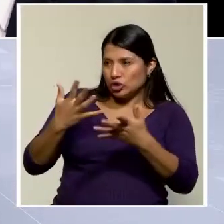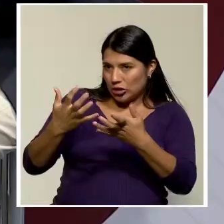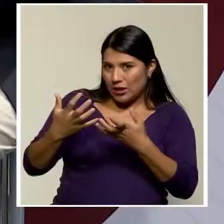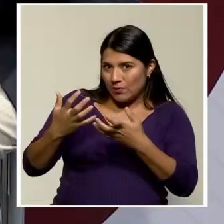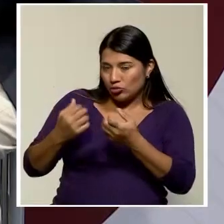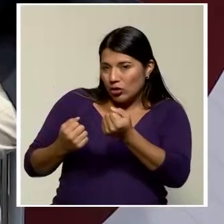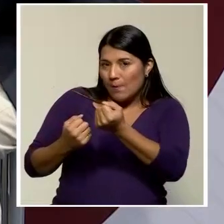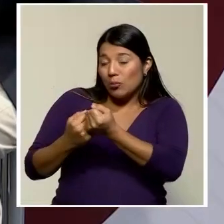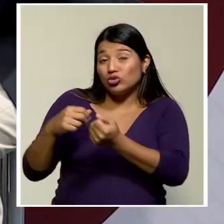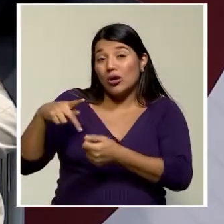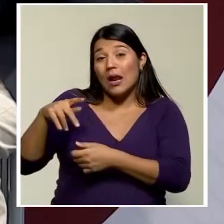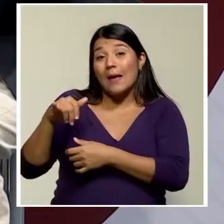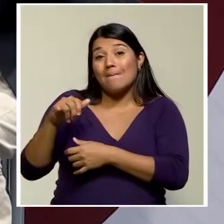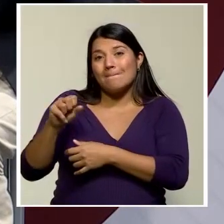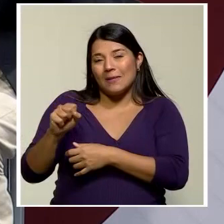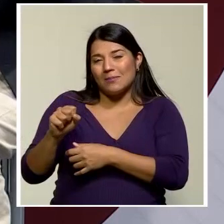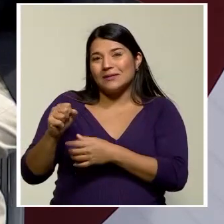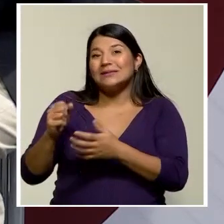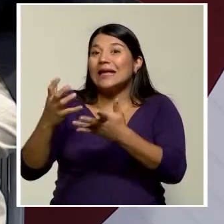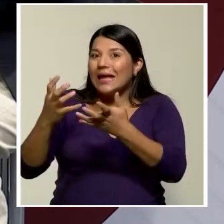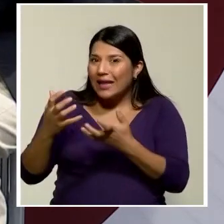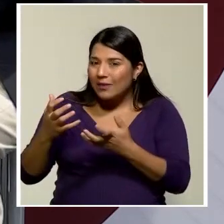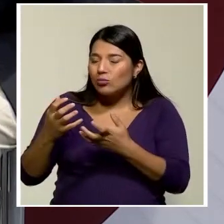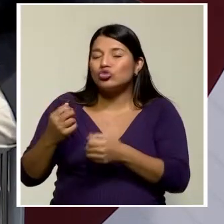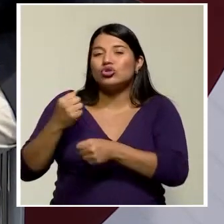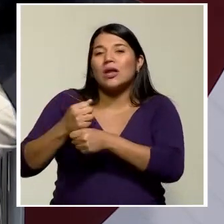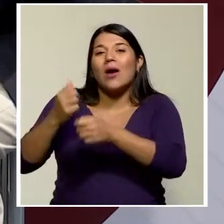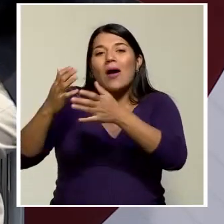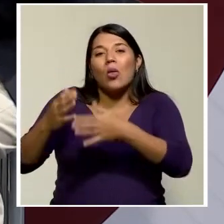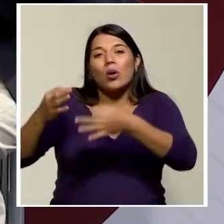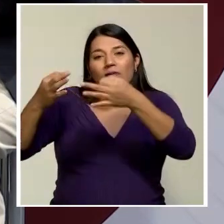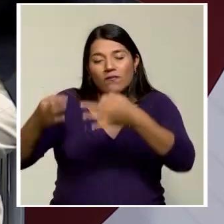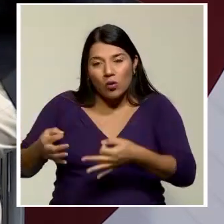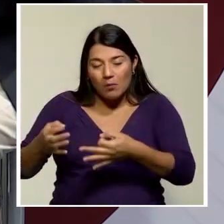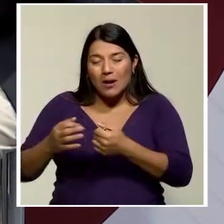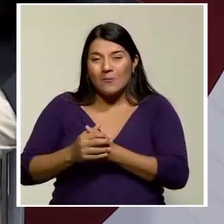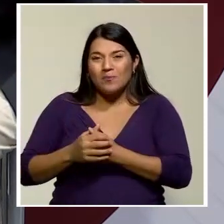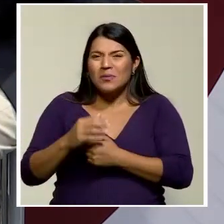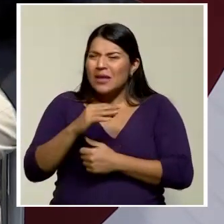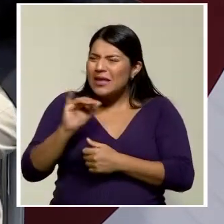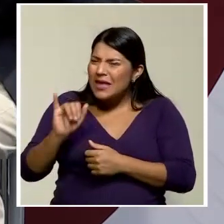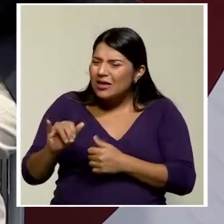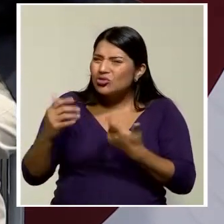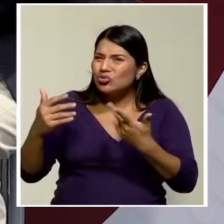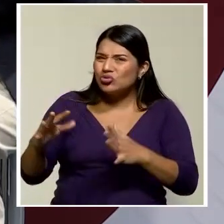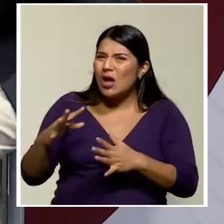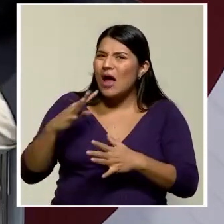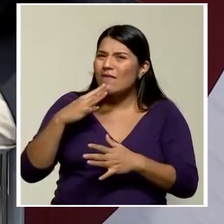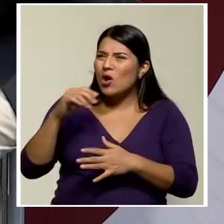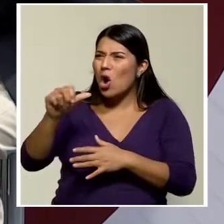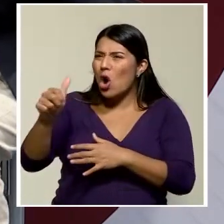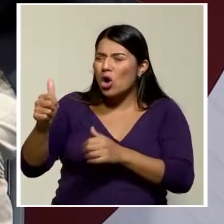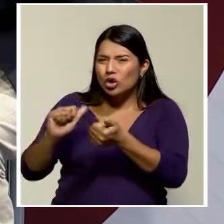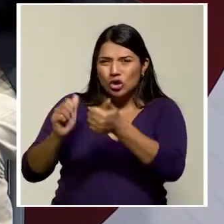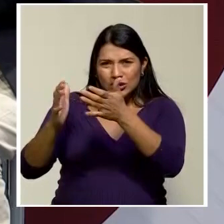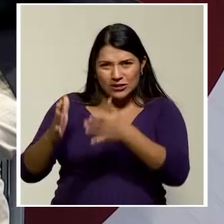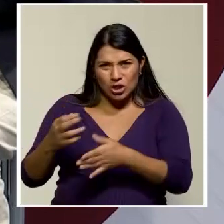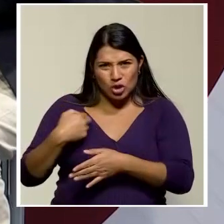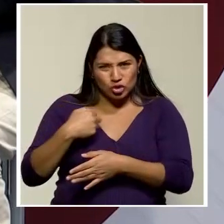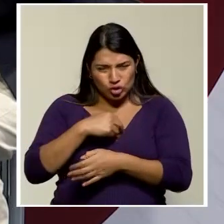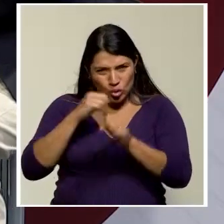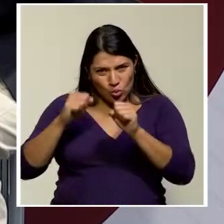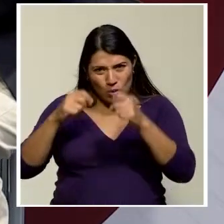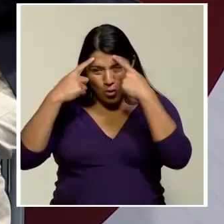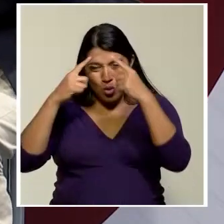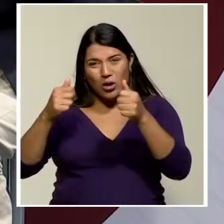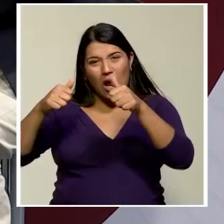social. Entonces, hay que realmente posicionar, y esto lo han hablado otros candidatos, lo han hablado, creo que podemos construir un